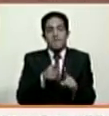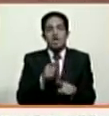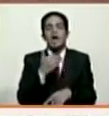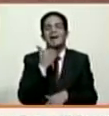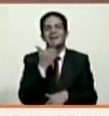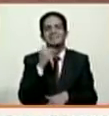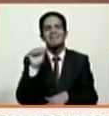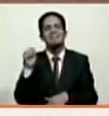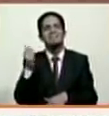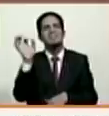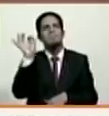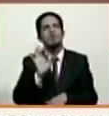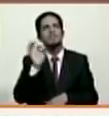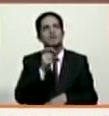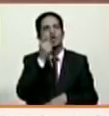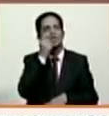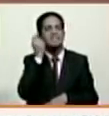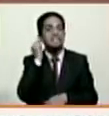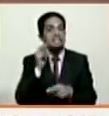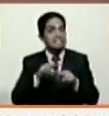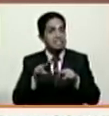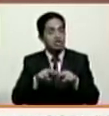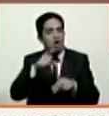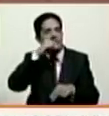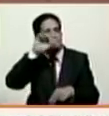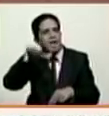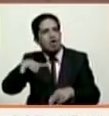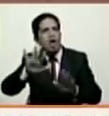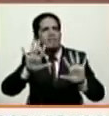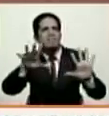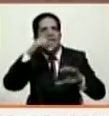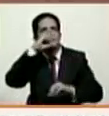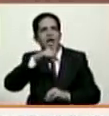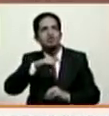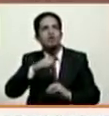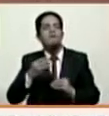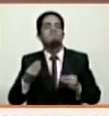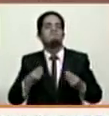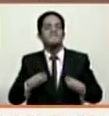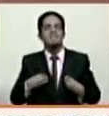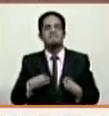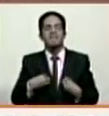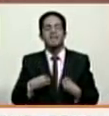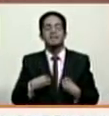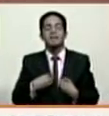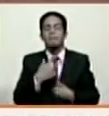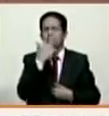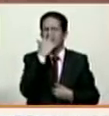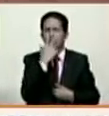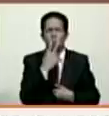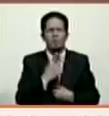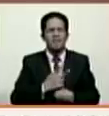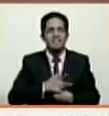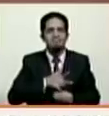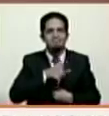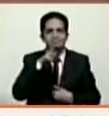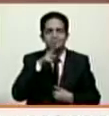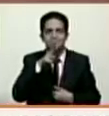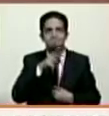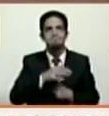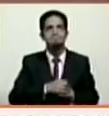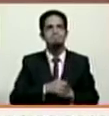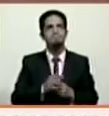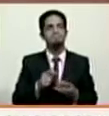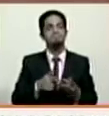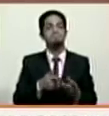de las niñas y niños que viven en Cúcuta, menores de 10 años, viven en una situación de pobreza extrema. Un